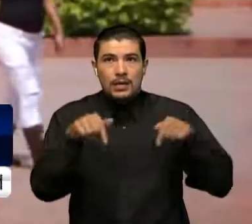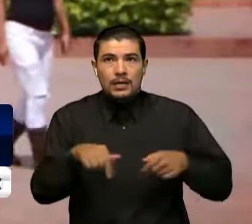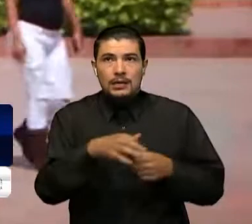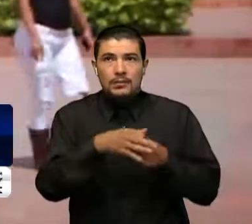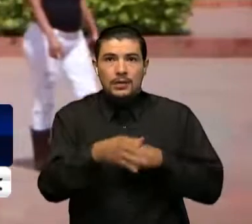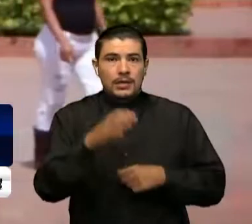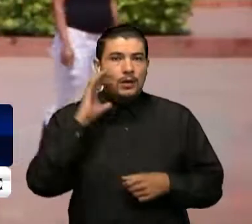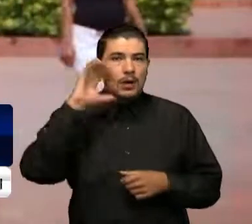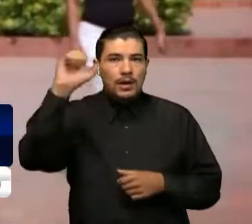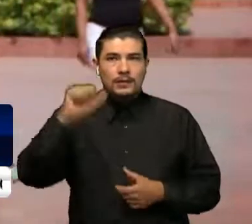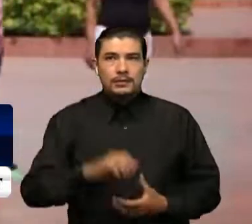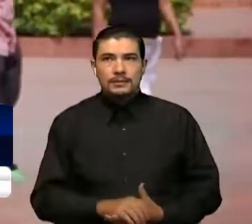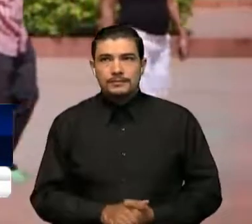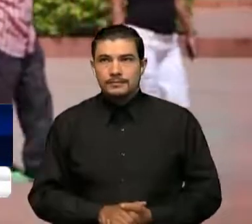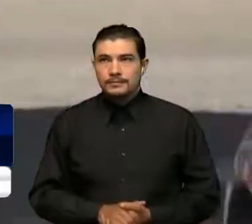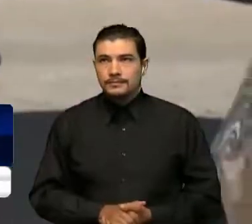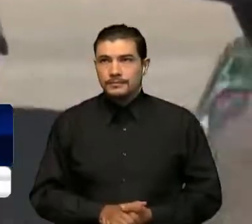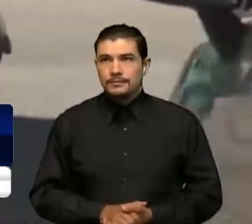ocaña